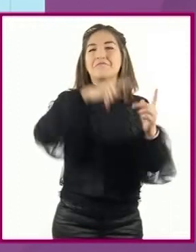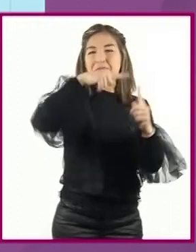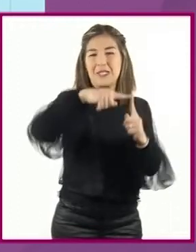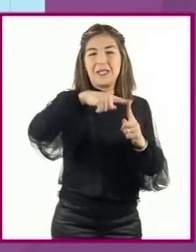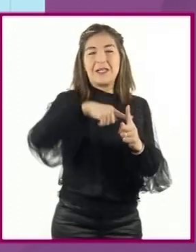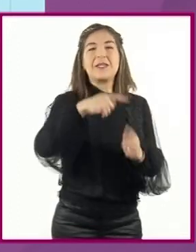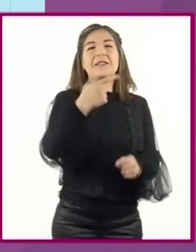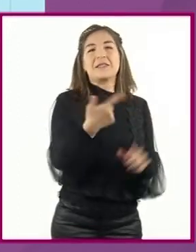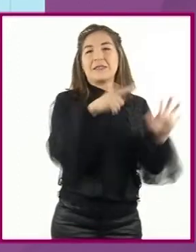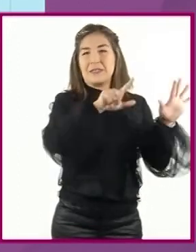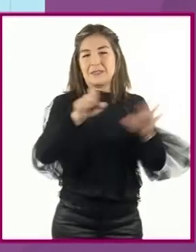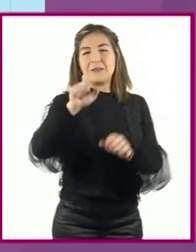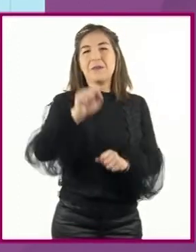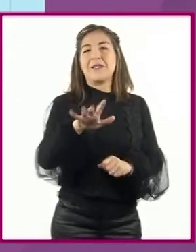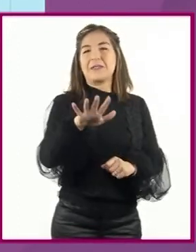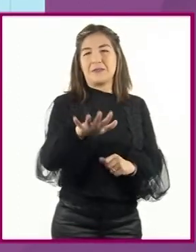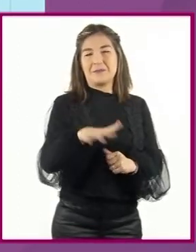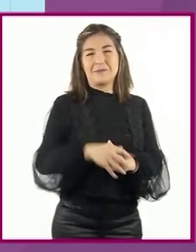725.